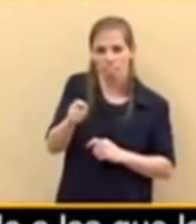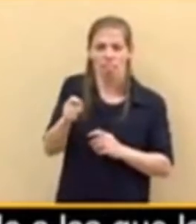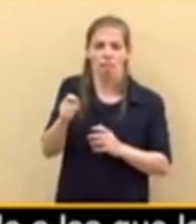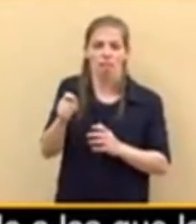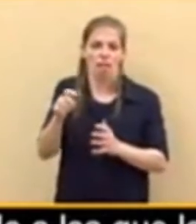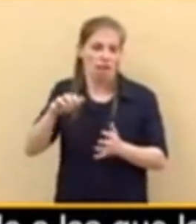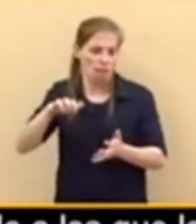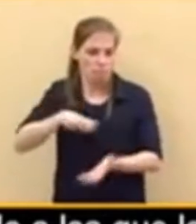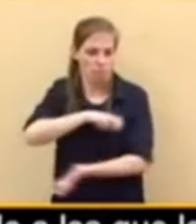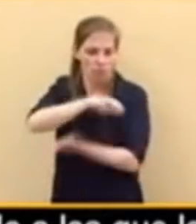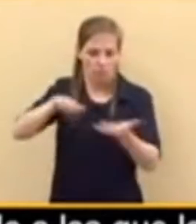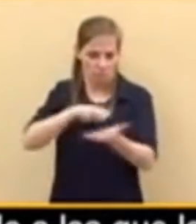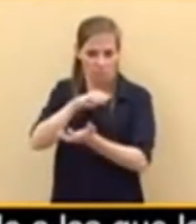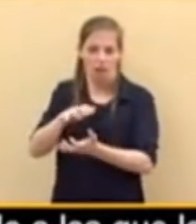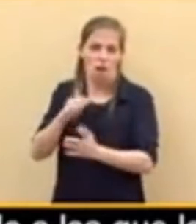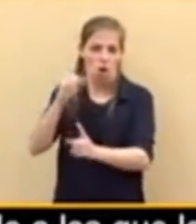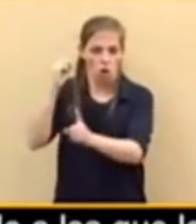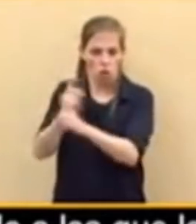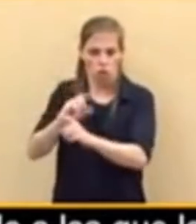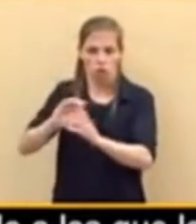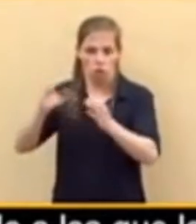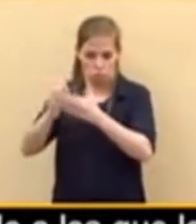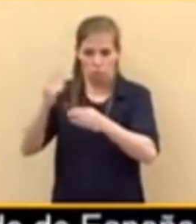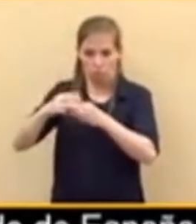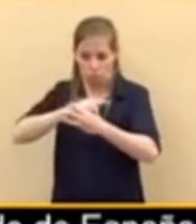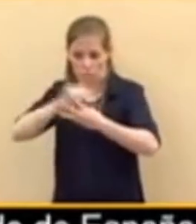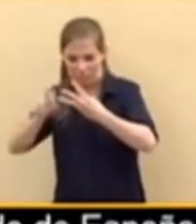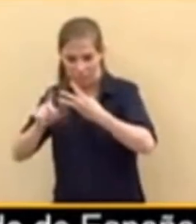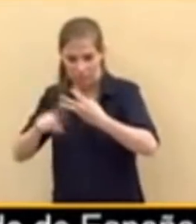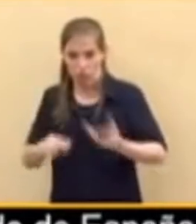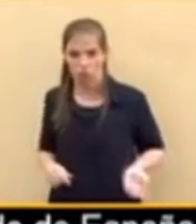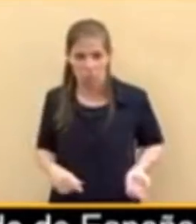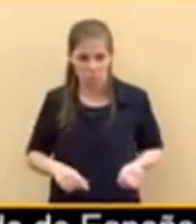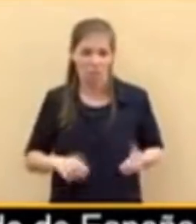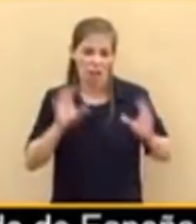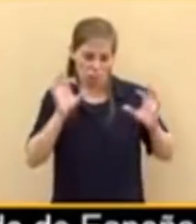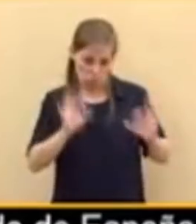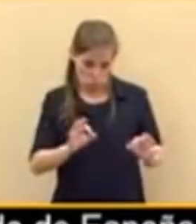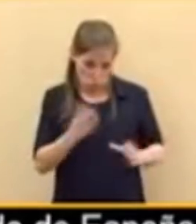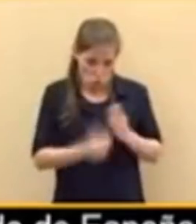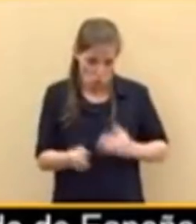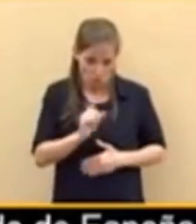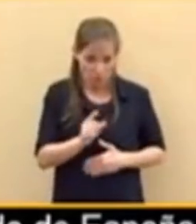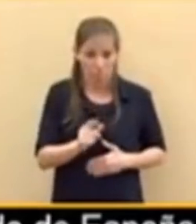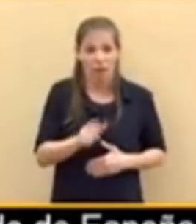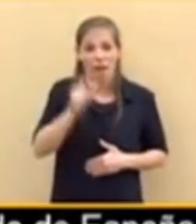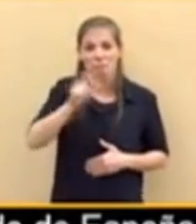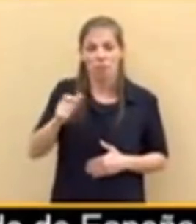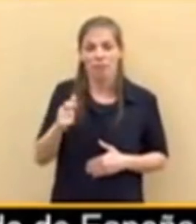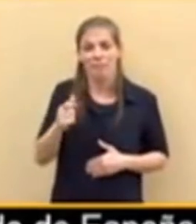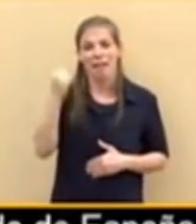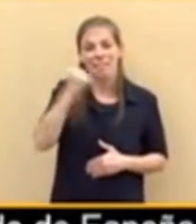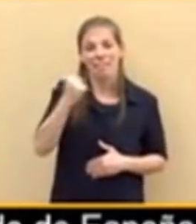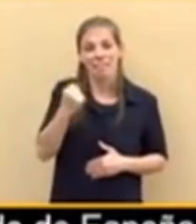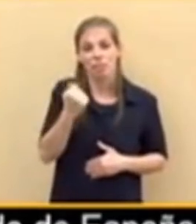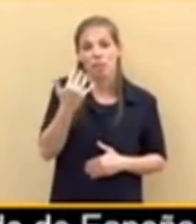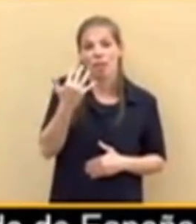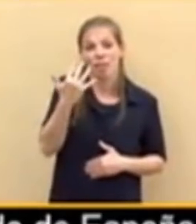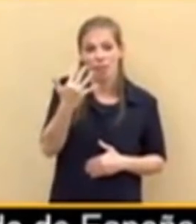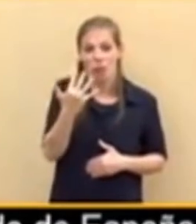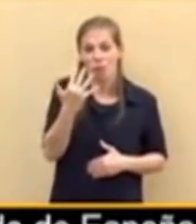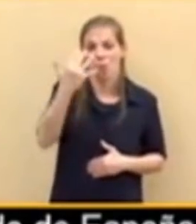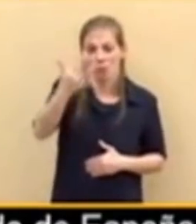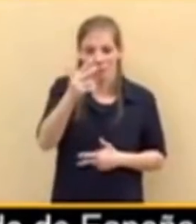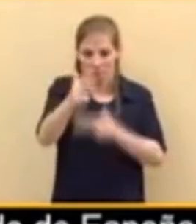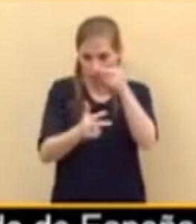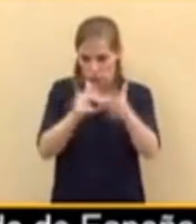semanas cerca del País Vasco, seguirán poniendo en cuestión la justicia, pero la vida normal de los ciudadanos, con